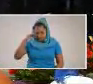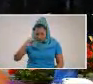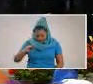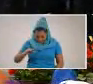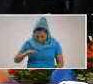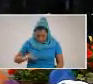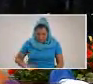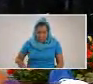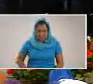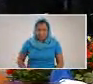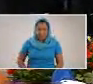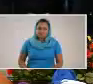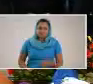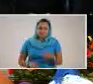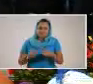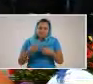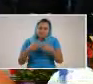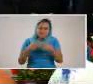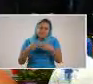quizás deprimida,